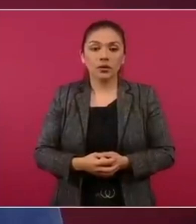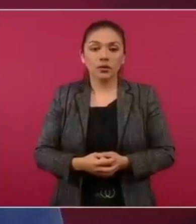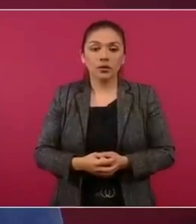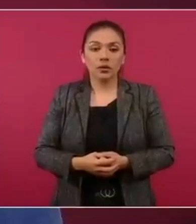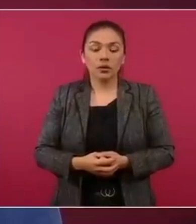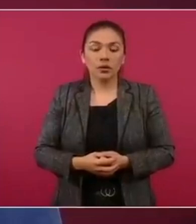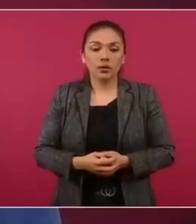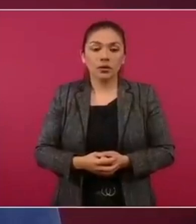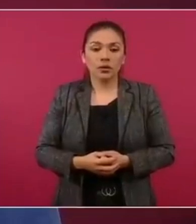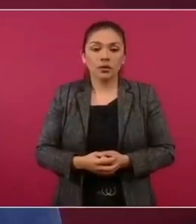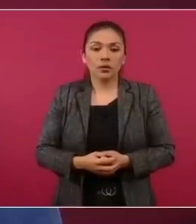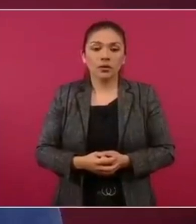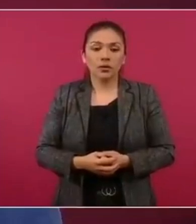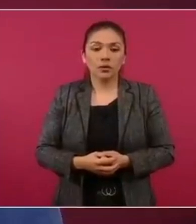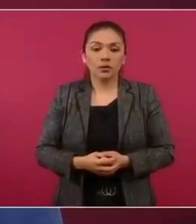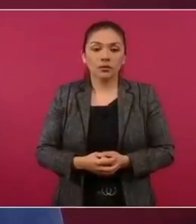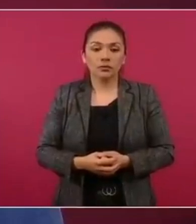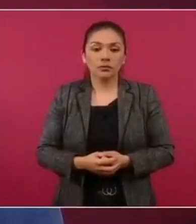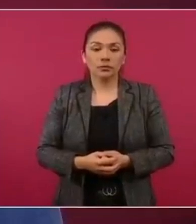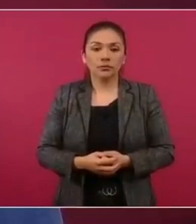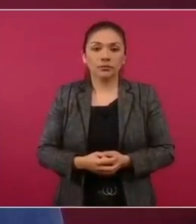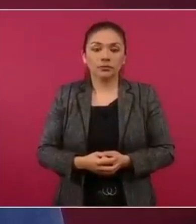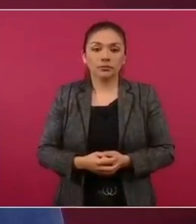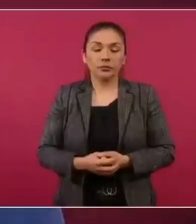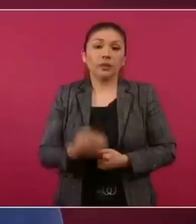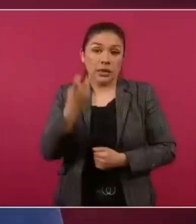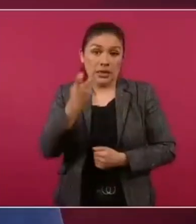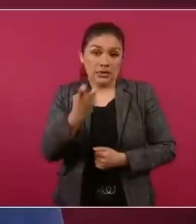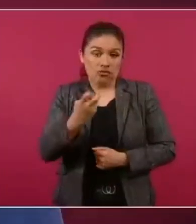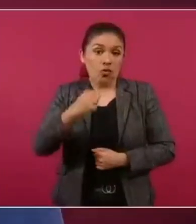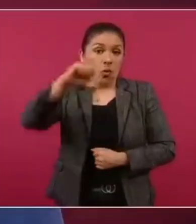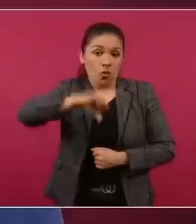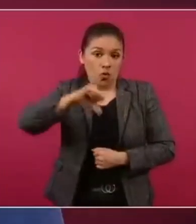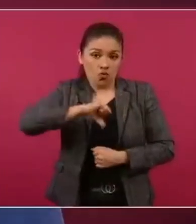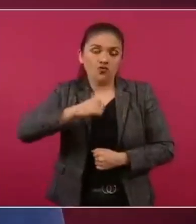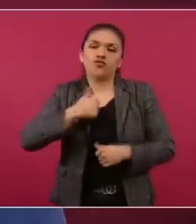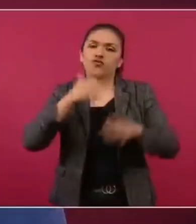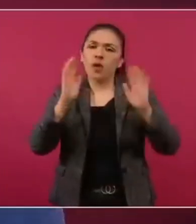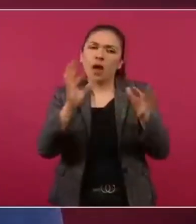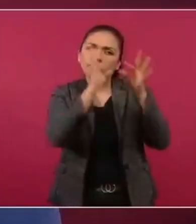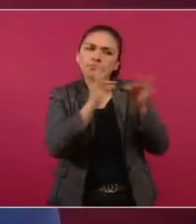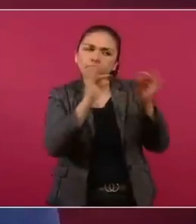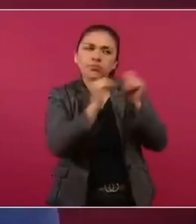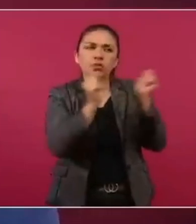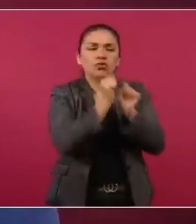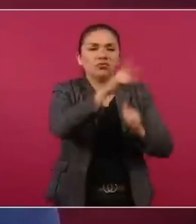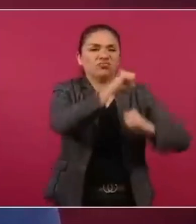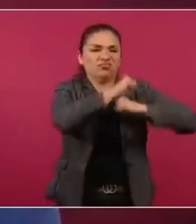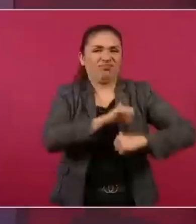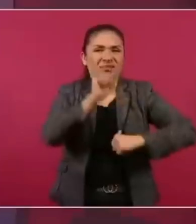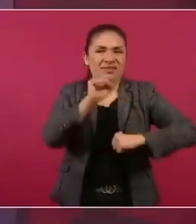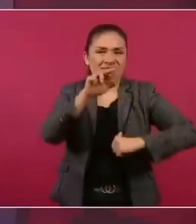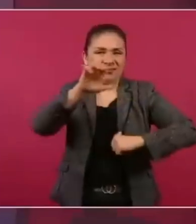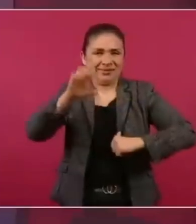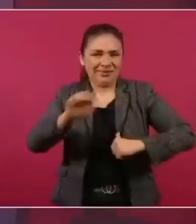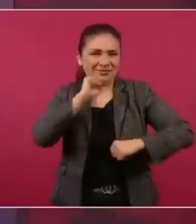Entonces, hoy le di instrucciones al secretario de Relaciones Exteriores